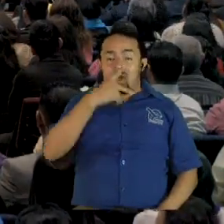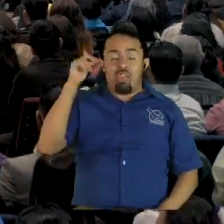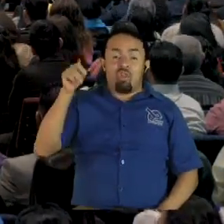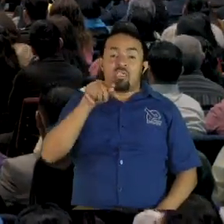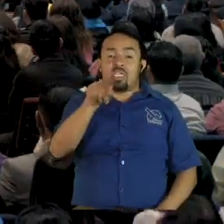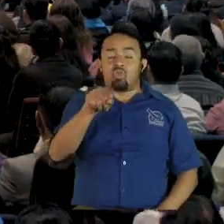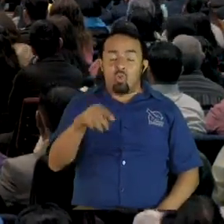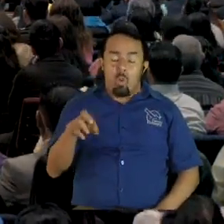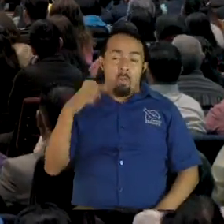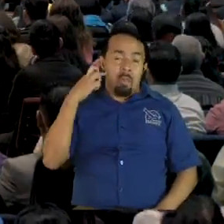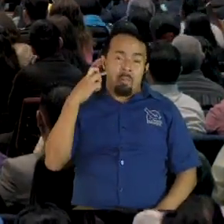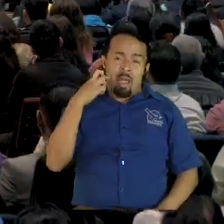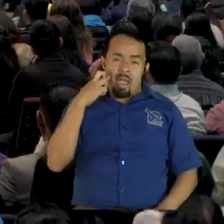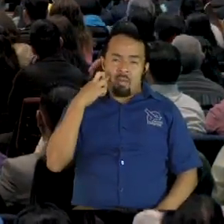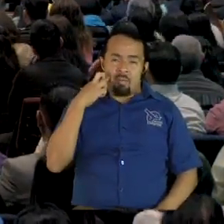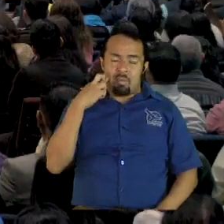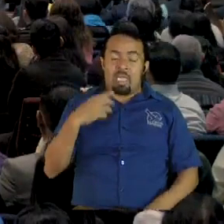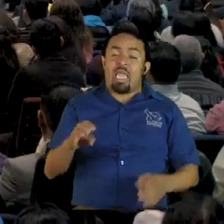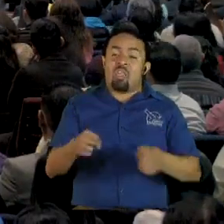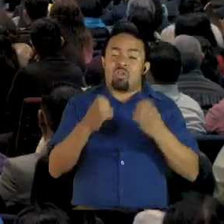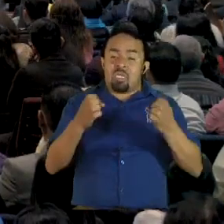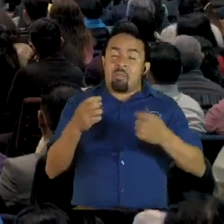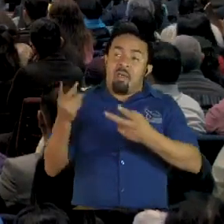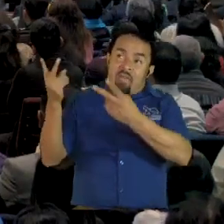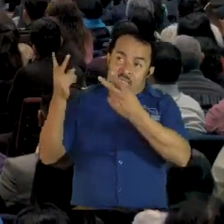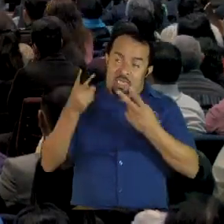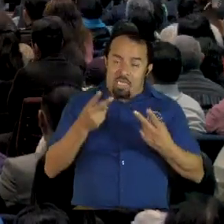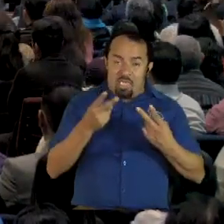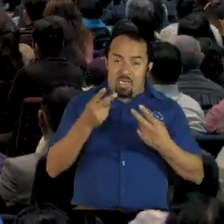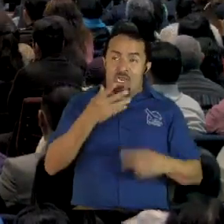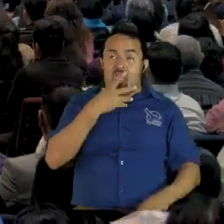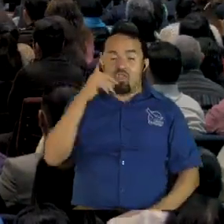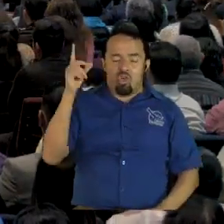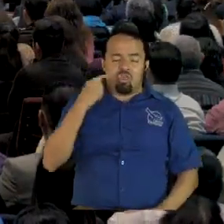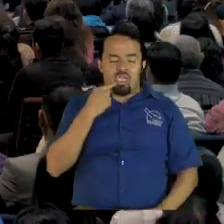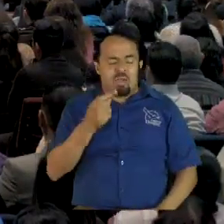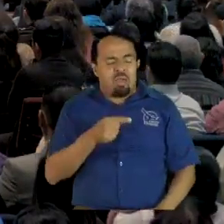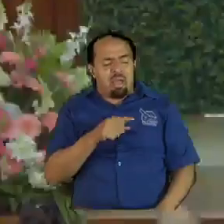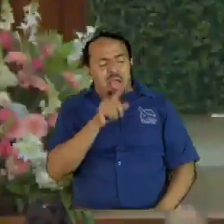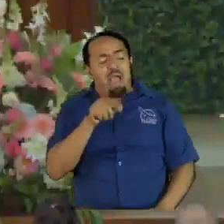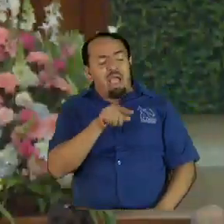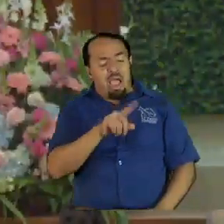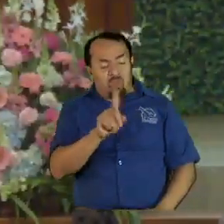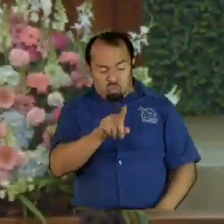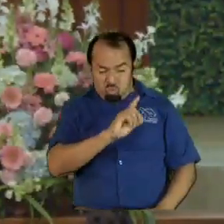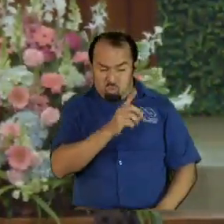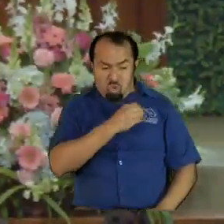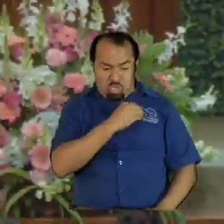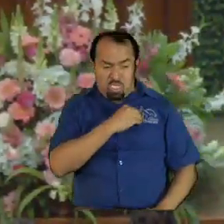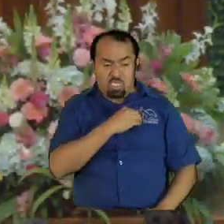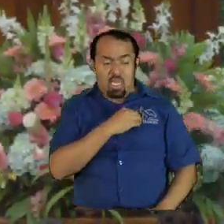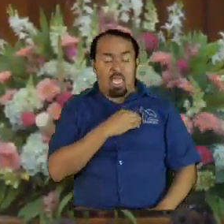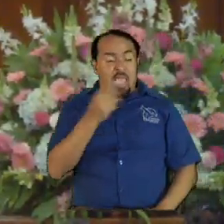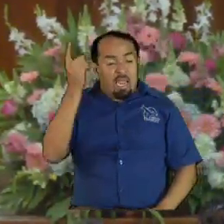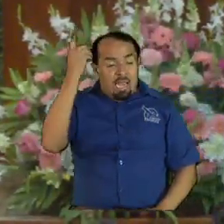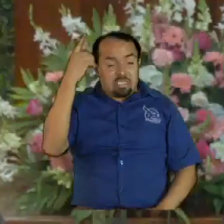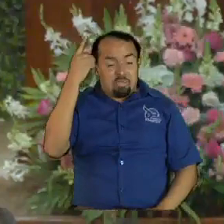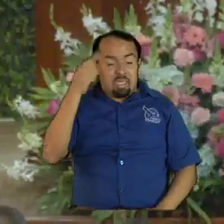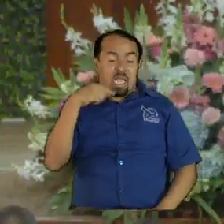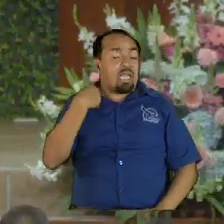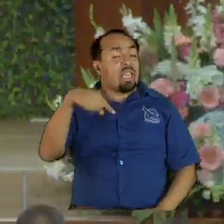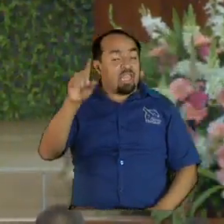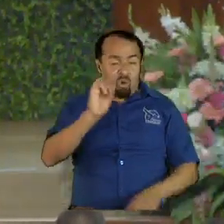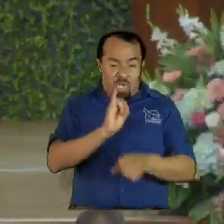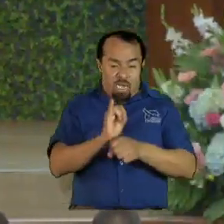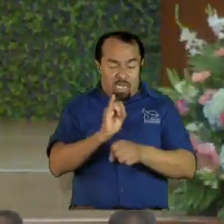Entonces va a venir el papá y va a decir, ah, no quisiste la disciplina que te dio